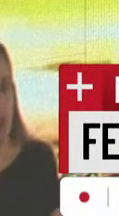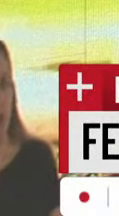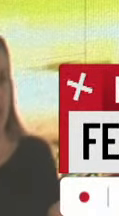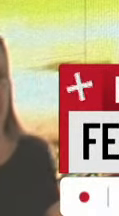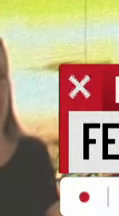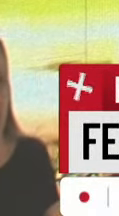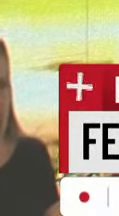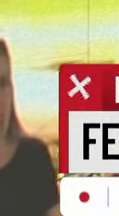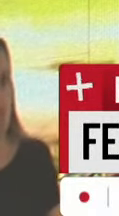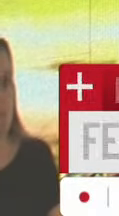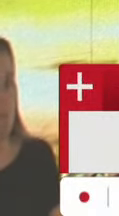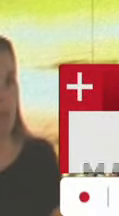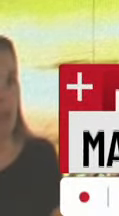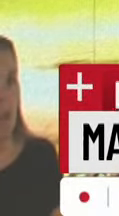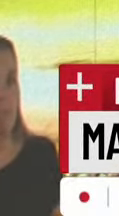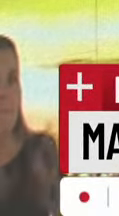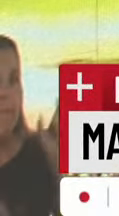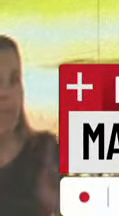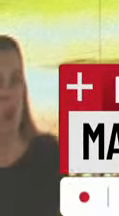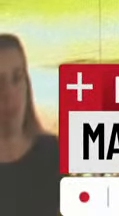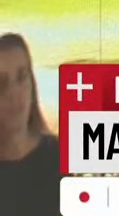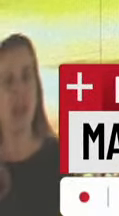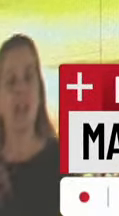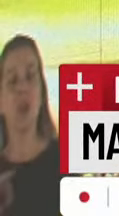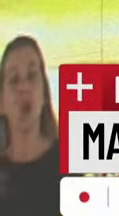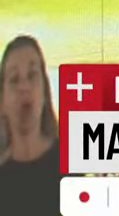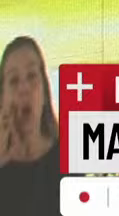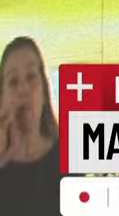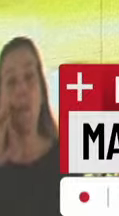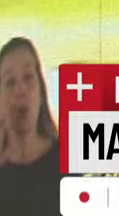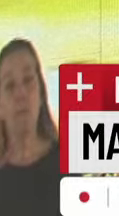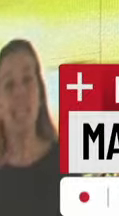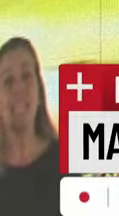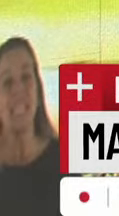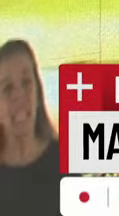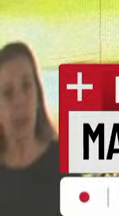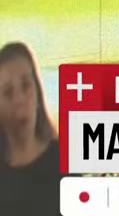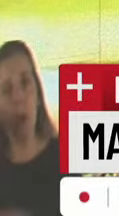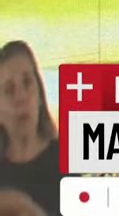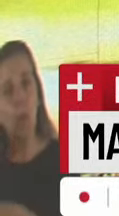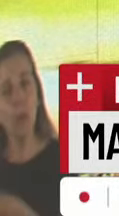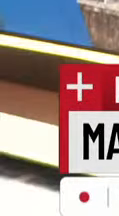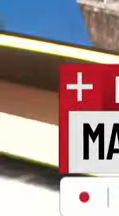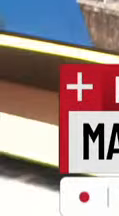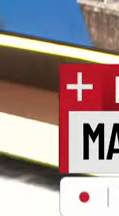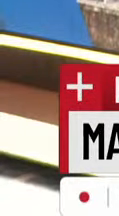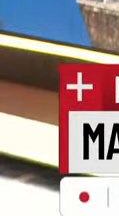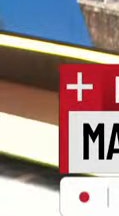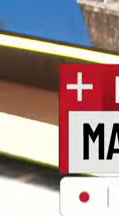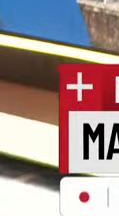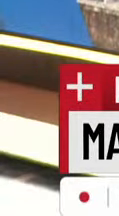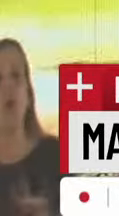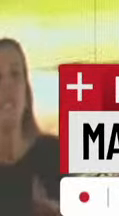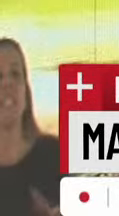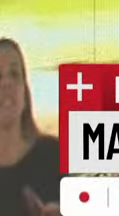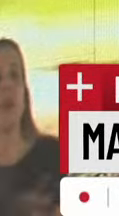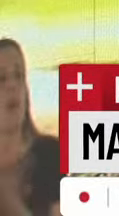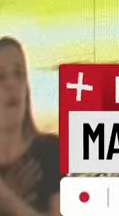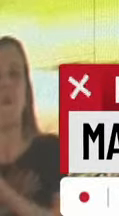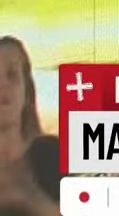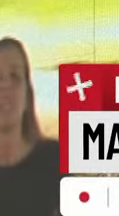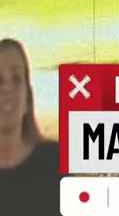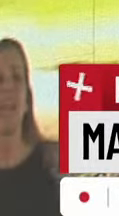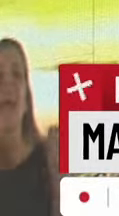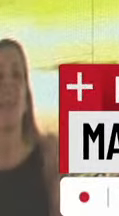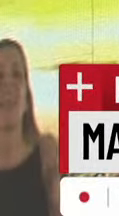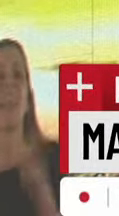Bueno, ponele que... Ya no más, porque la UBA pero ponele que... Lo corrió. Yo siempre digo, viste, que yo tomé cursos acá, yo